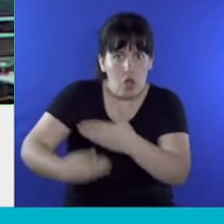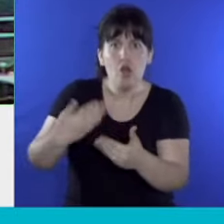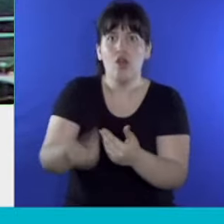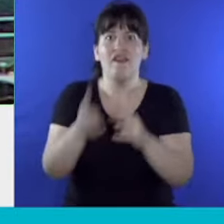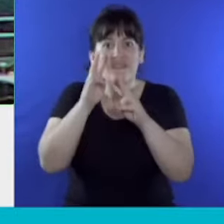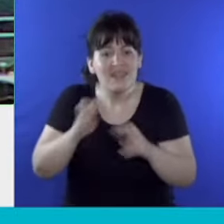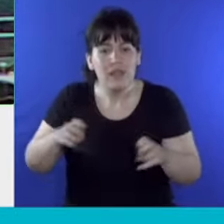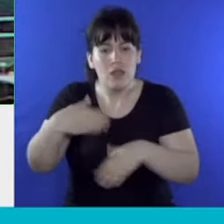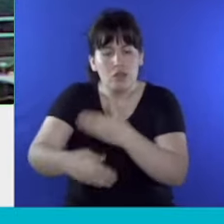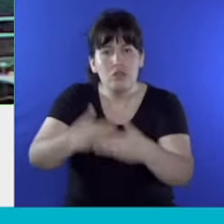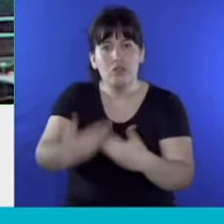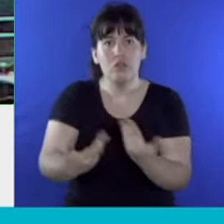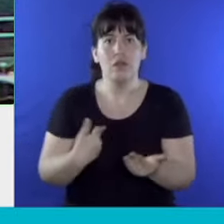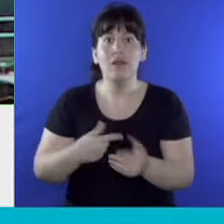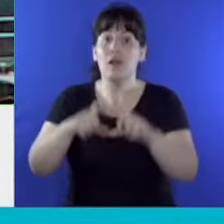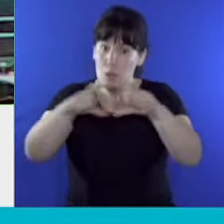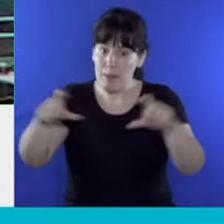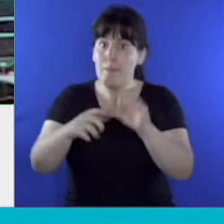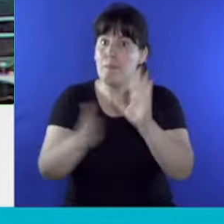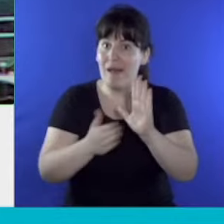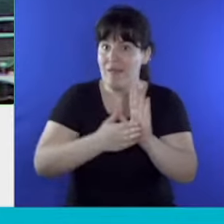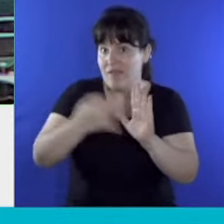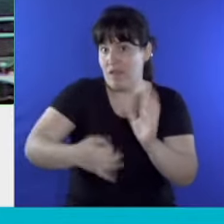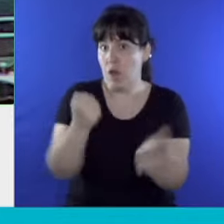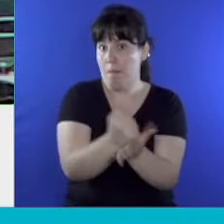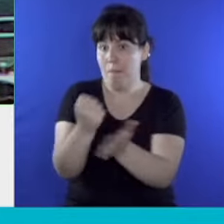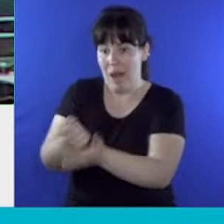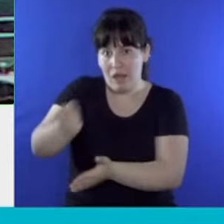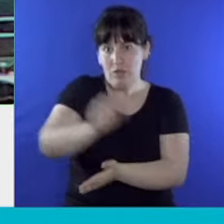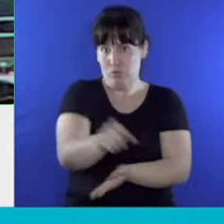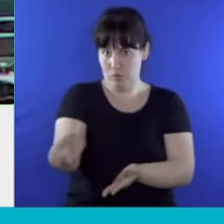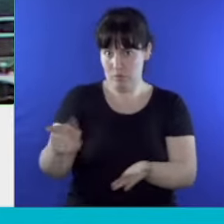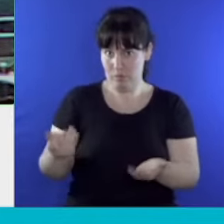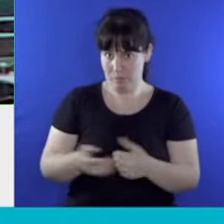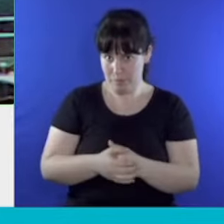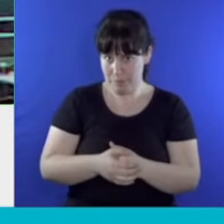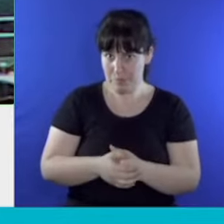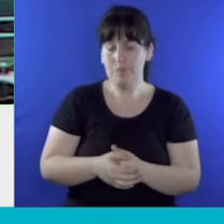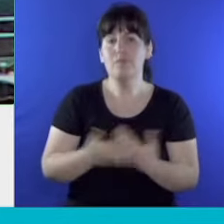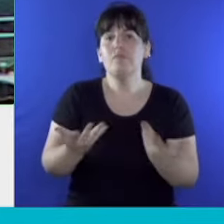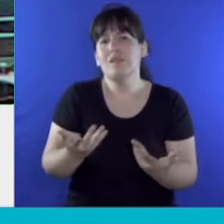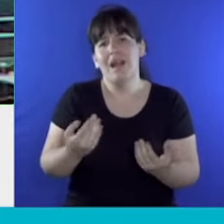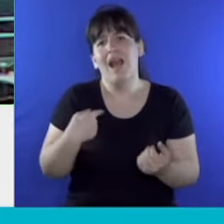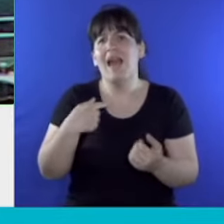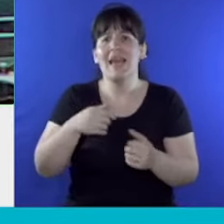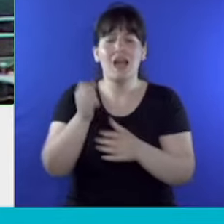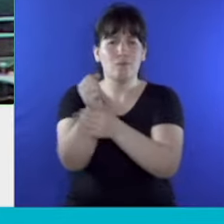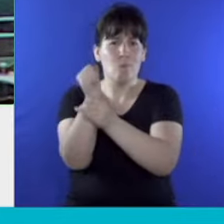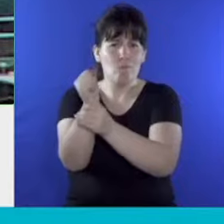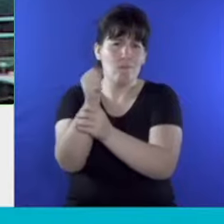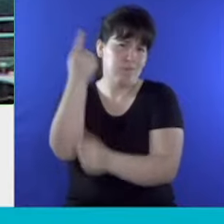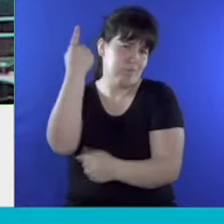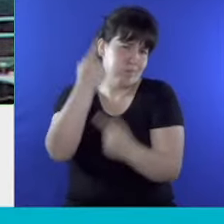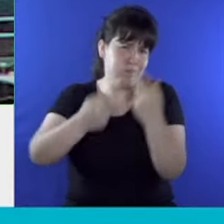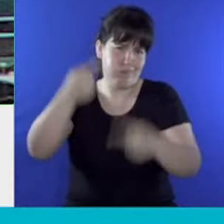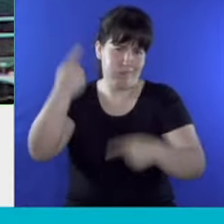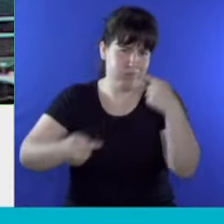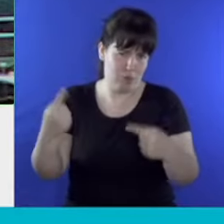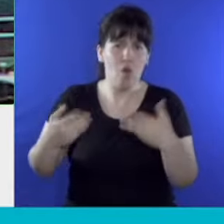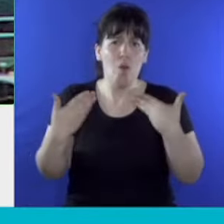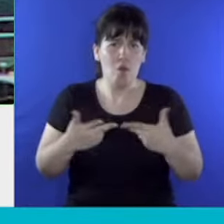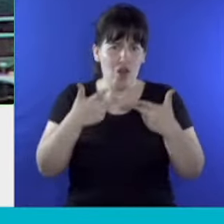investigación y el desarrollo y el patentamiento de marcas propias? Miren, Hay distintos expertos, que los podemos citar si hace